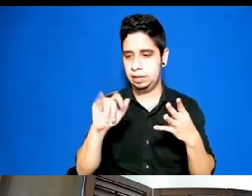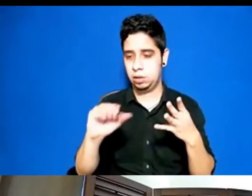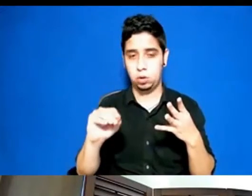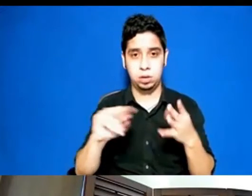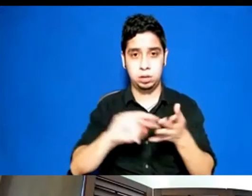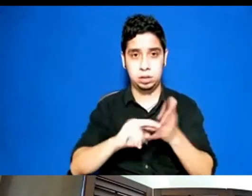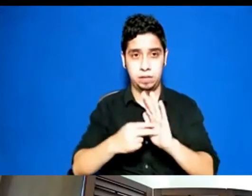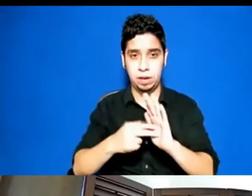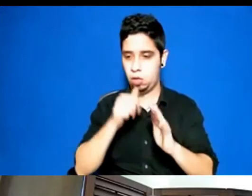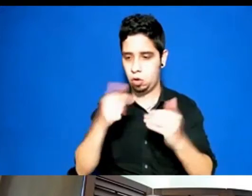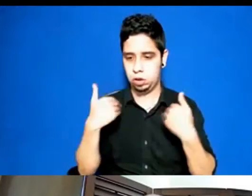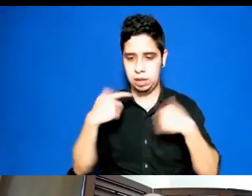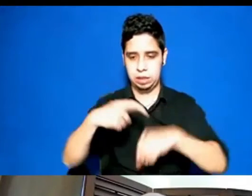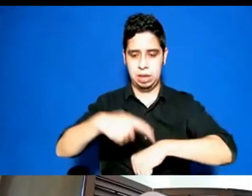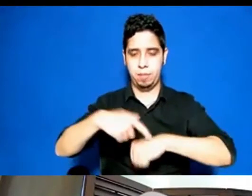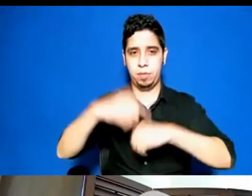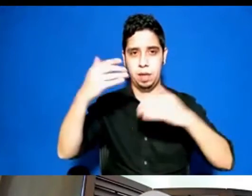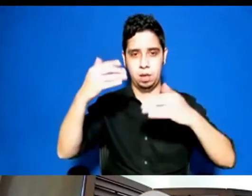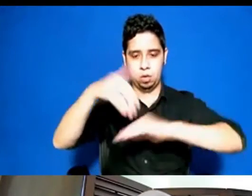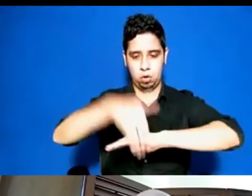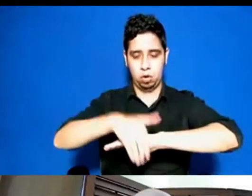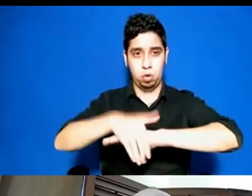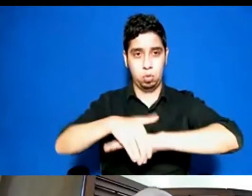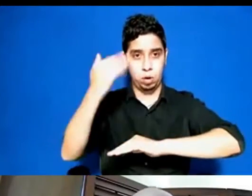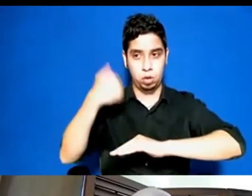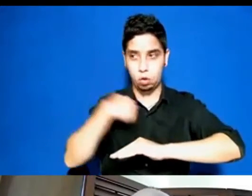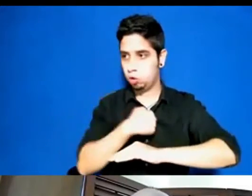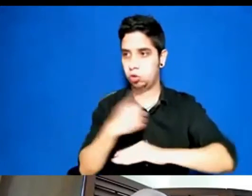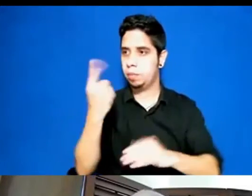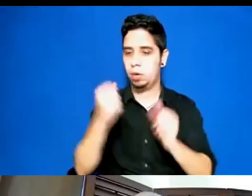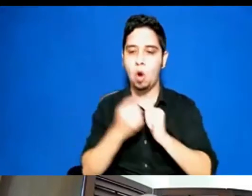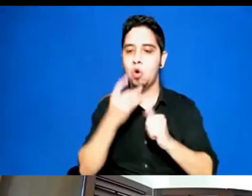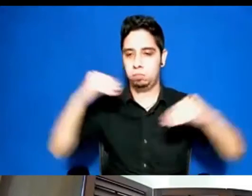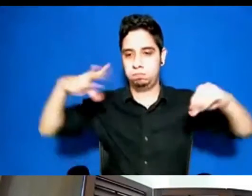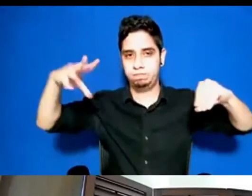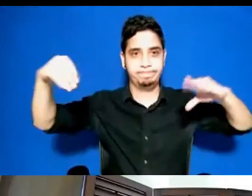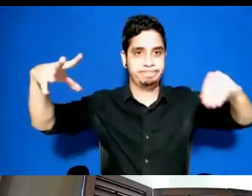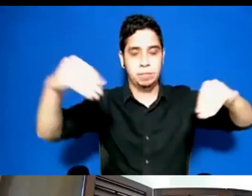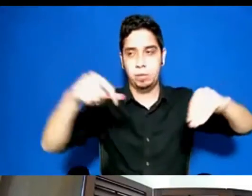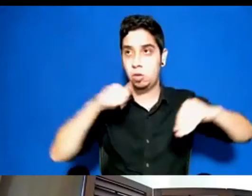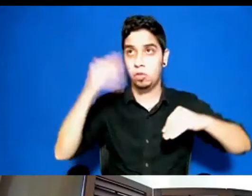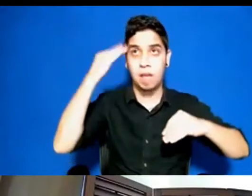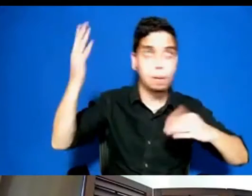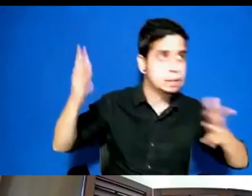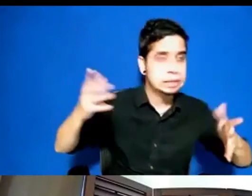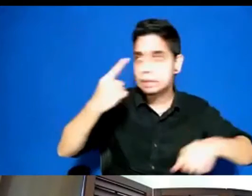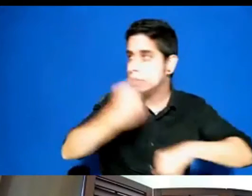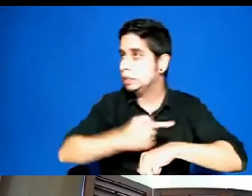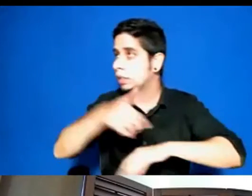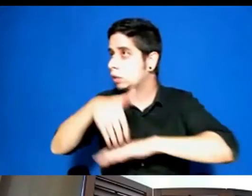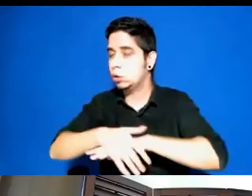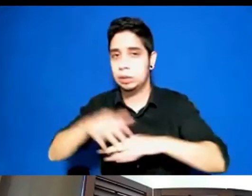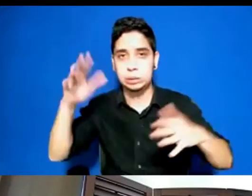ciclo nocturno porque le estamos quitando ese ciclo. Entonces, ¿qué pasa? Bueno, pues van a